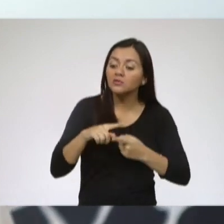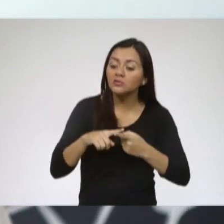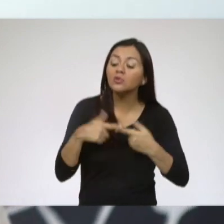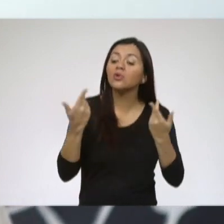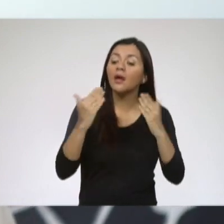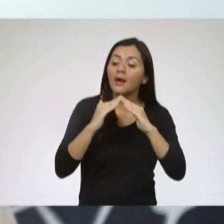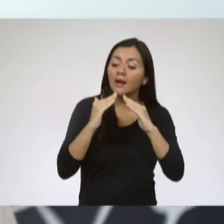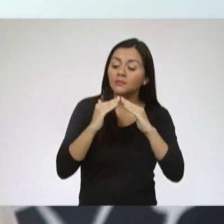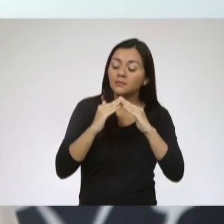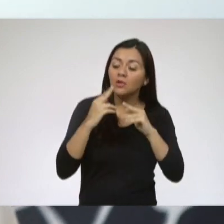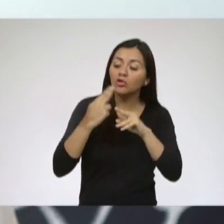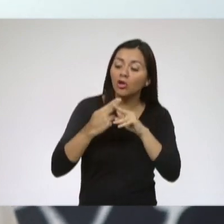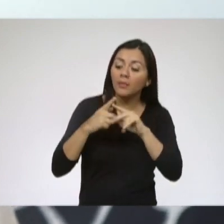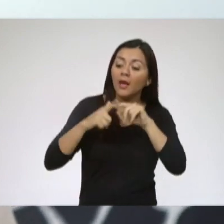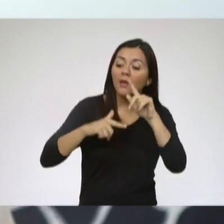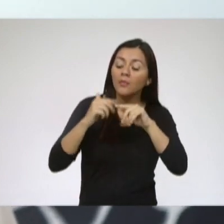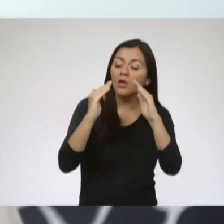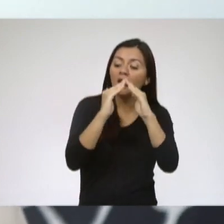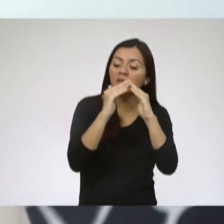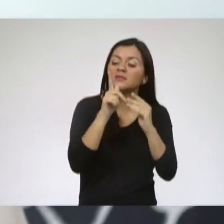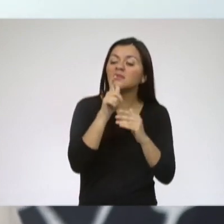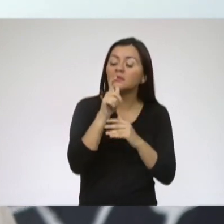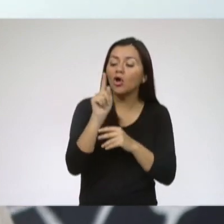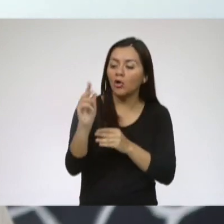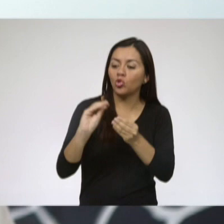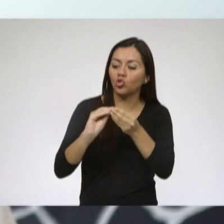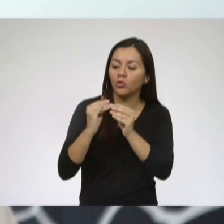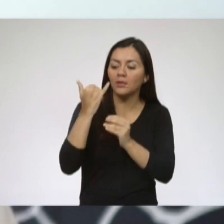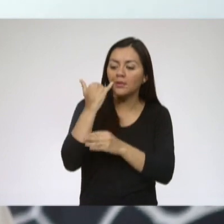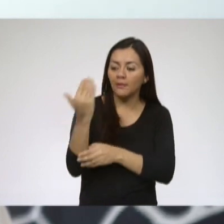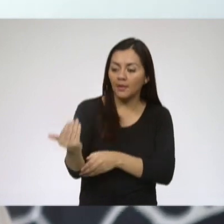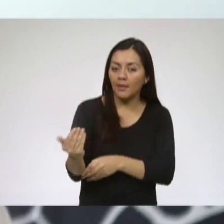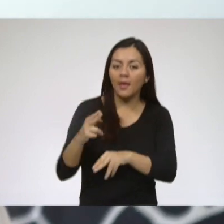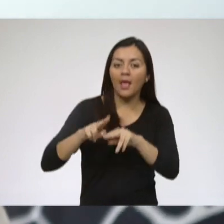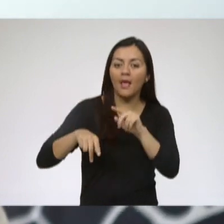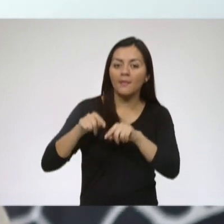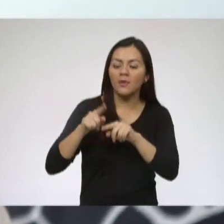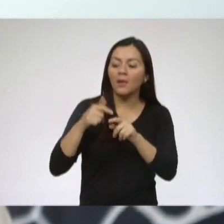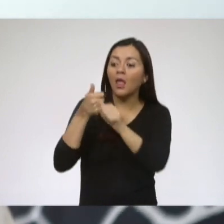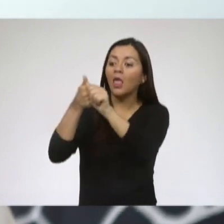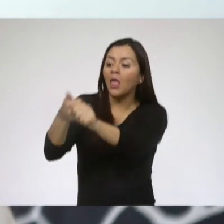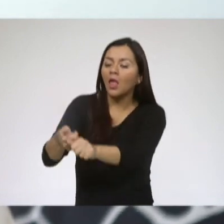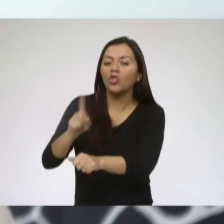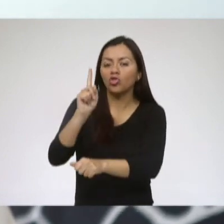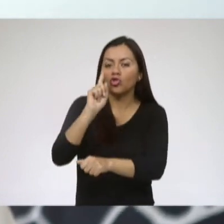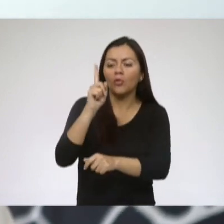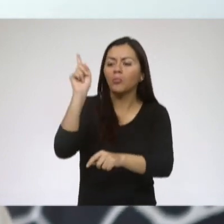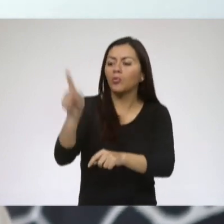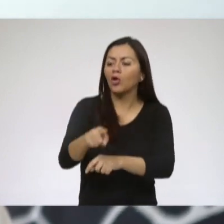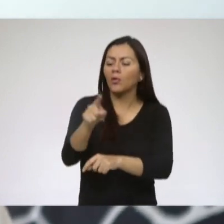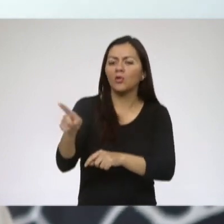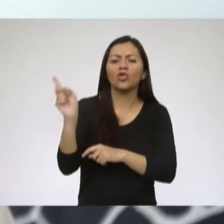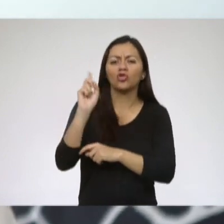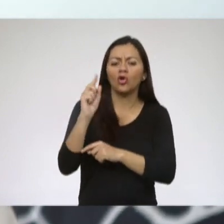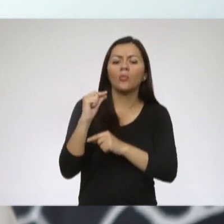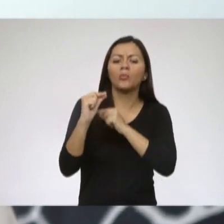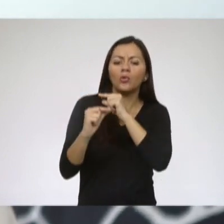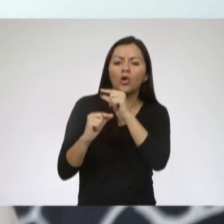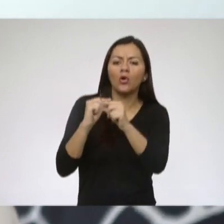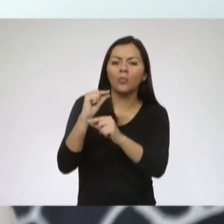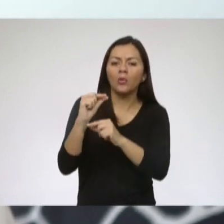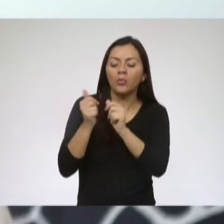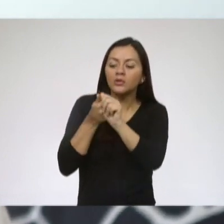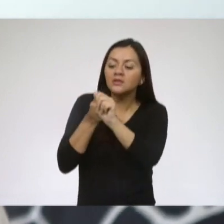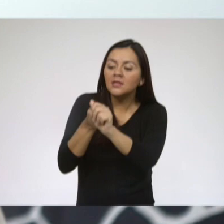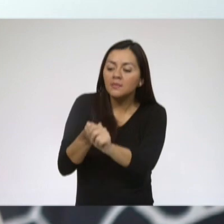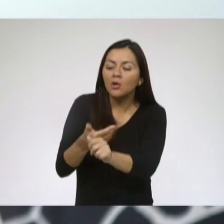casa vas a estar o con quiénes vas a estar, dame uno o dos teléfonos, pero no para perseguir, no para prohibir, un poco para monitorear